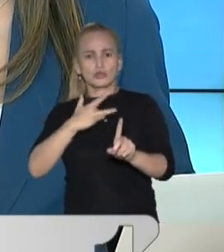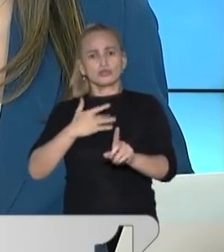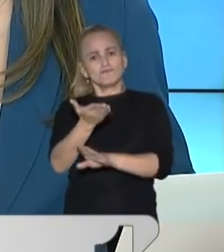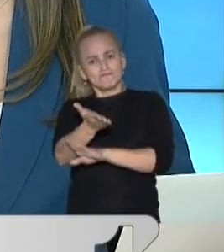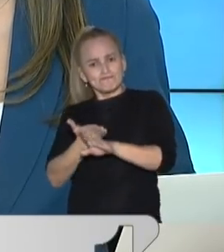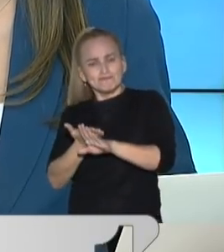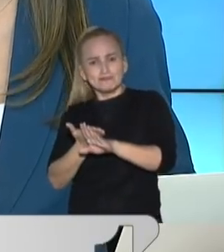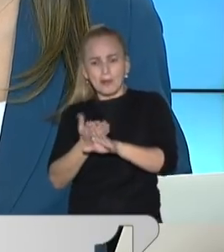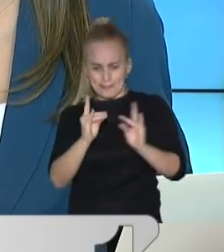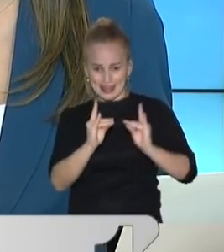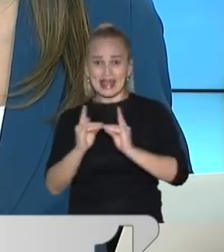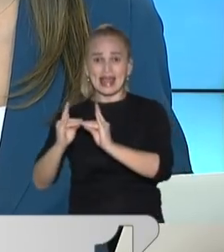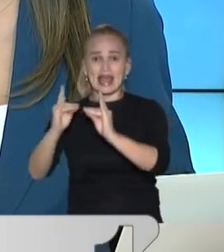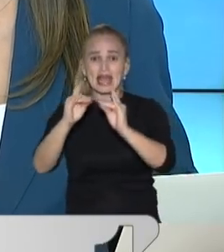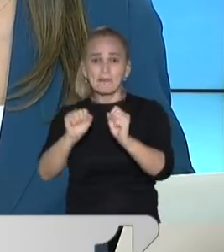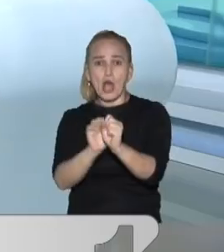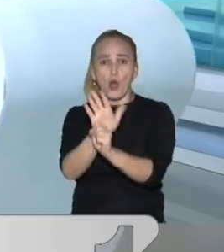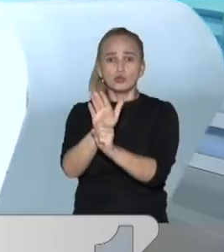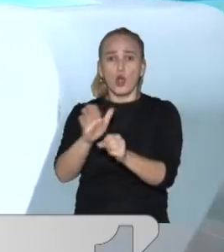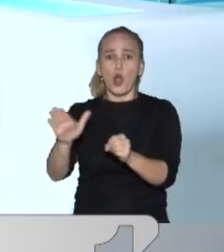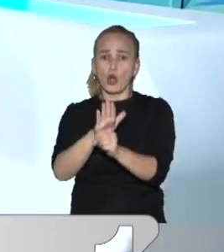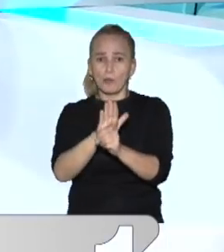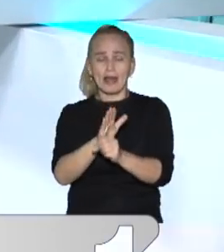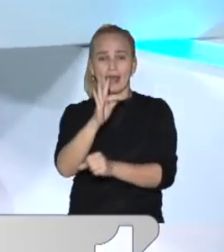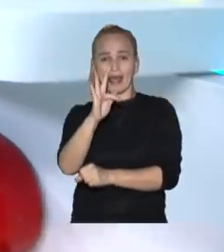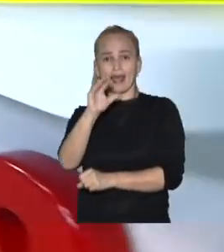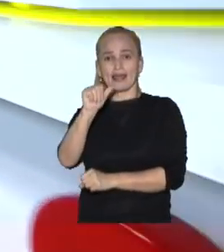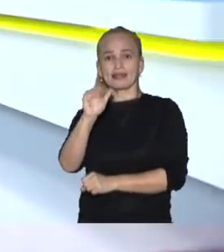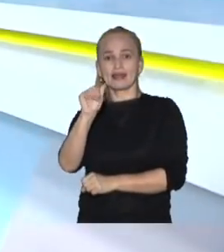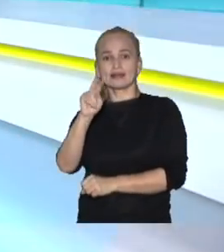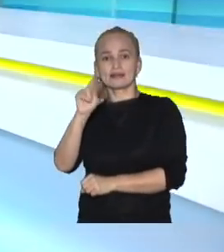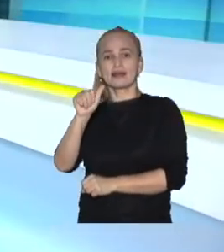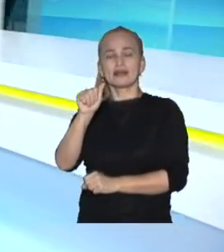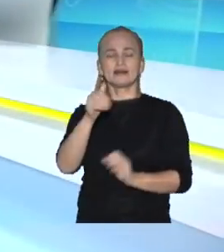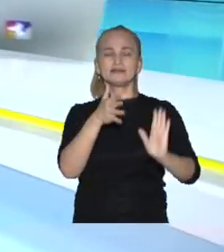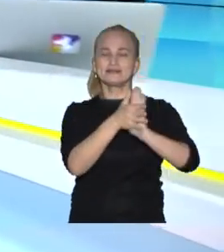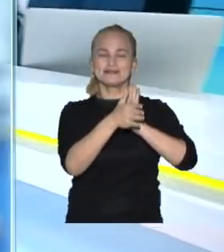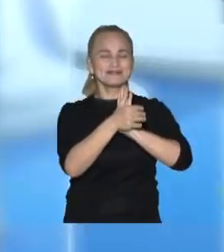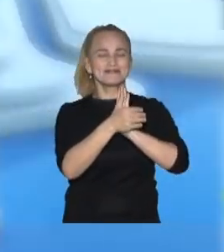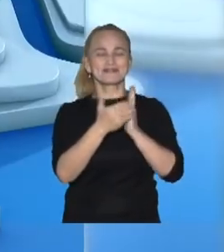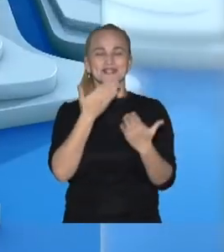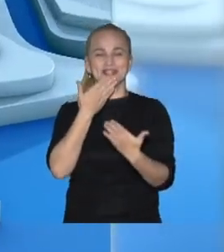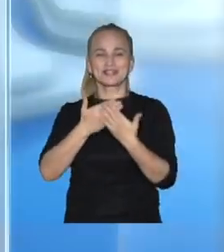casos y ocupación UCI en la ciudad. Tatiana Rodríguez nos tiene los detalles. Tatiana, buenos días.